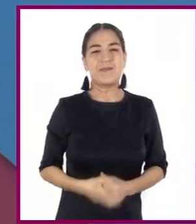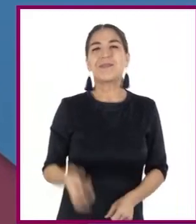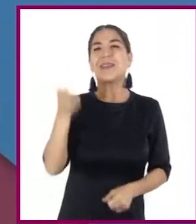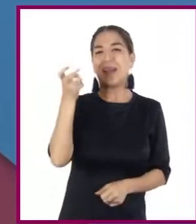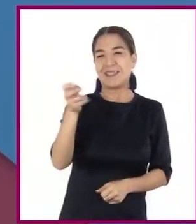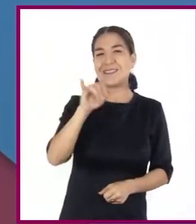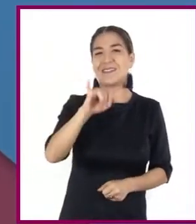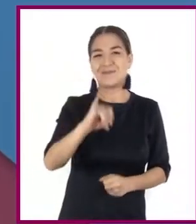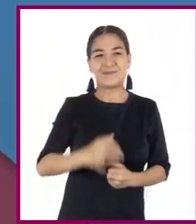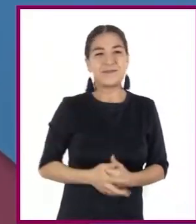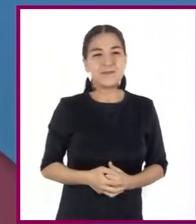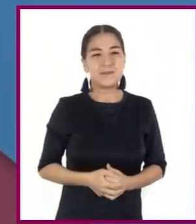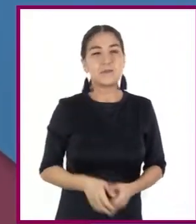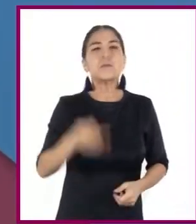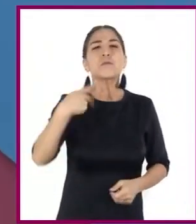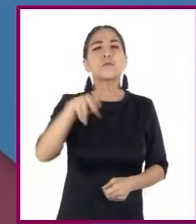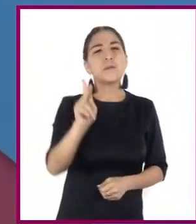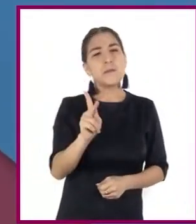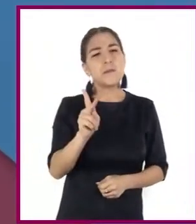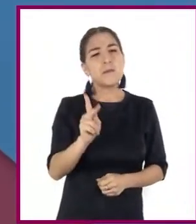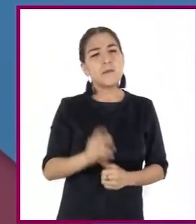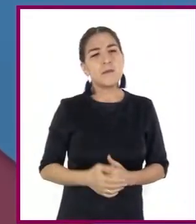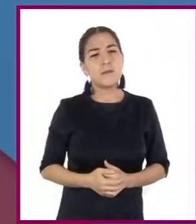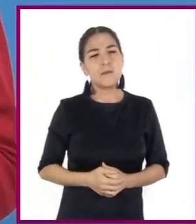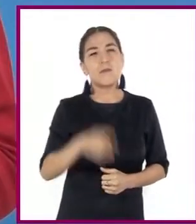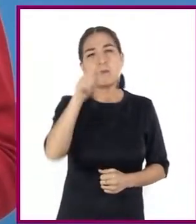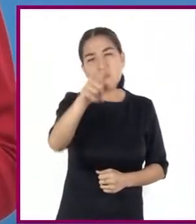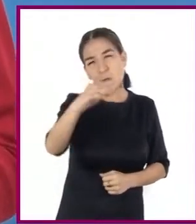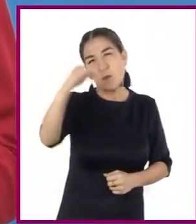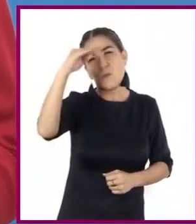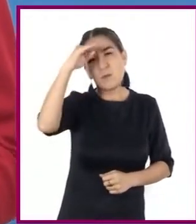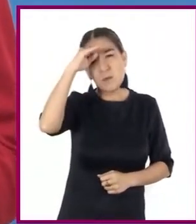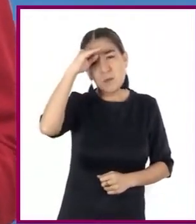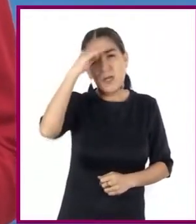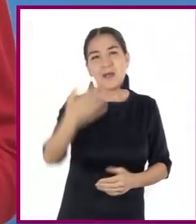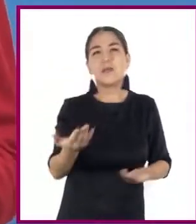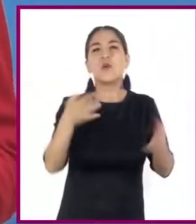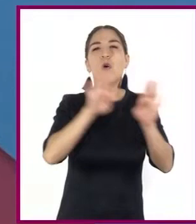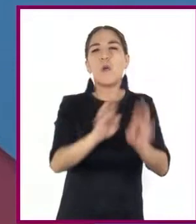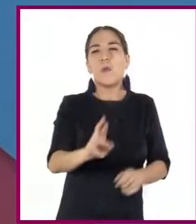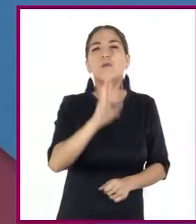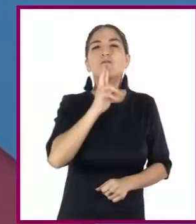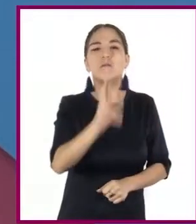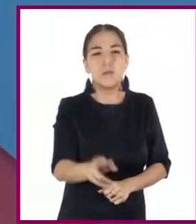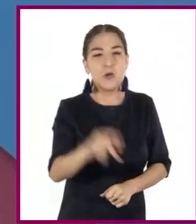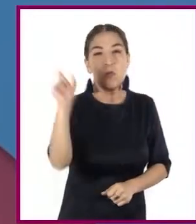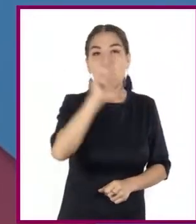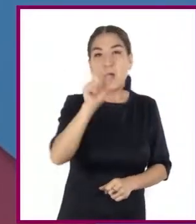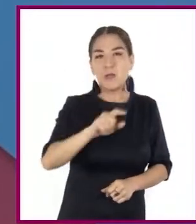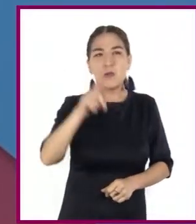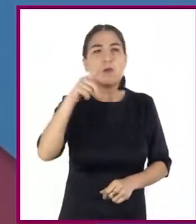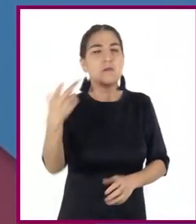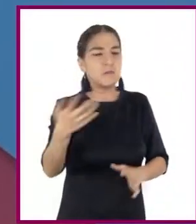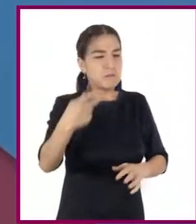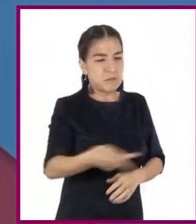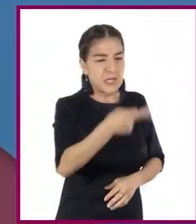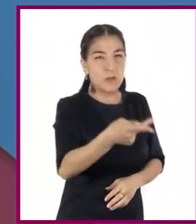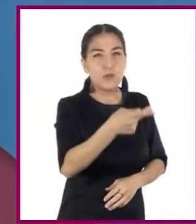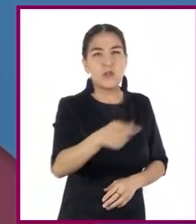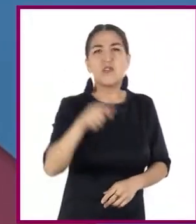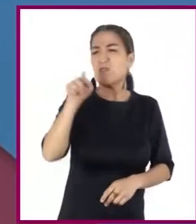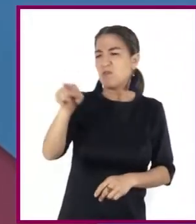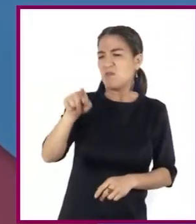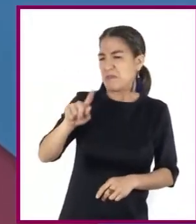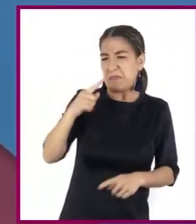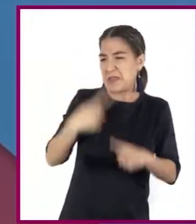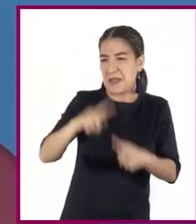Exacto, Michelle. Pero, ¿se han puesto a pensar en su respuesta cuando les preguntan ¿y tú quién